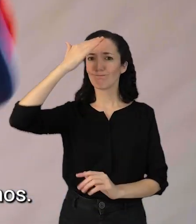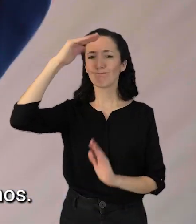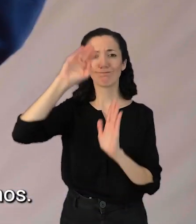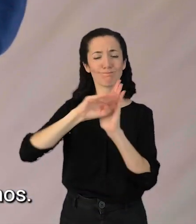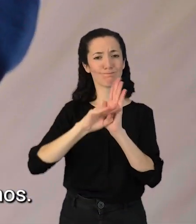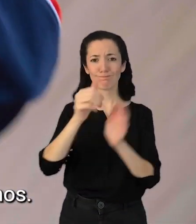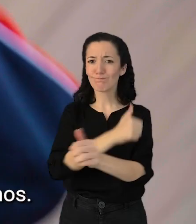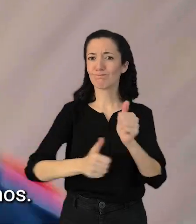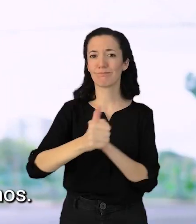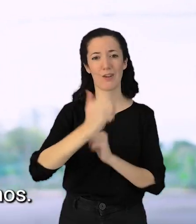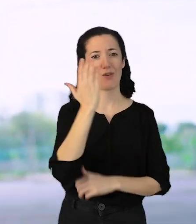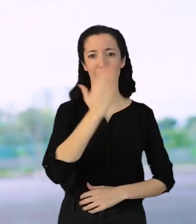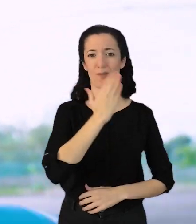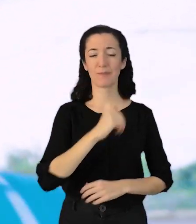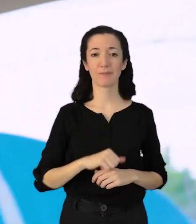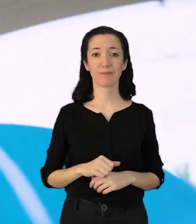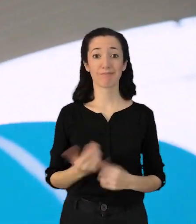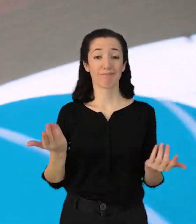buen momento para conocer sus derechos.